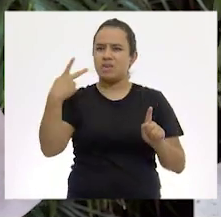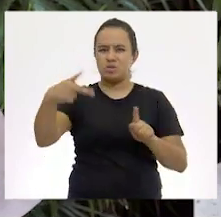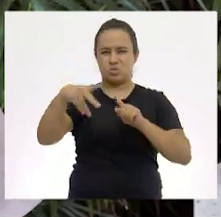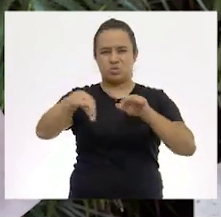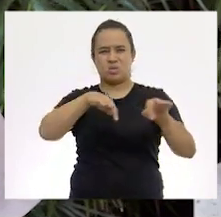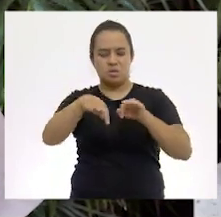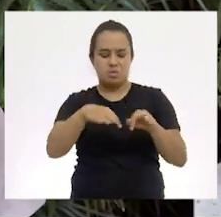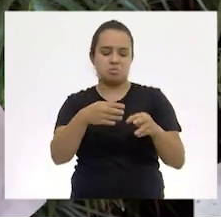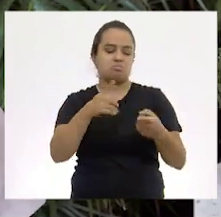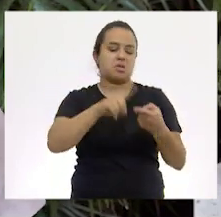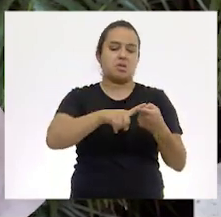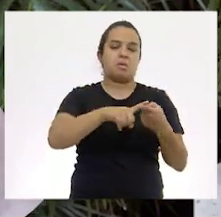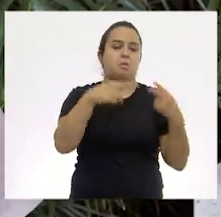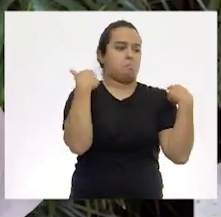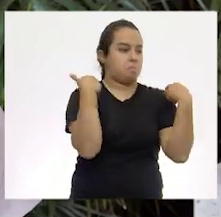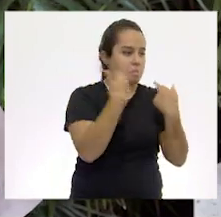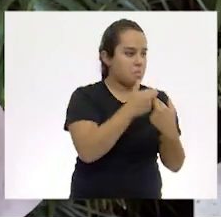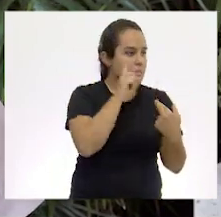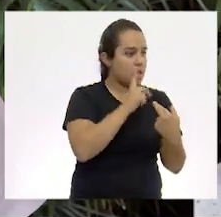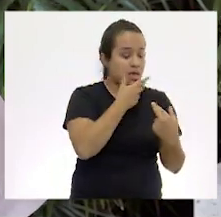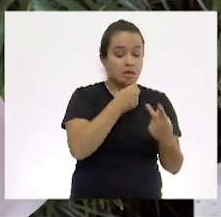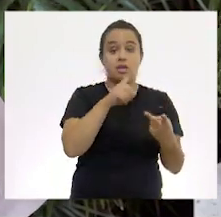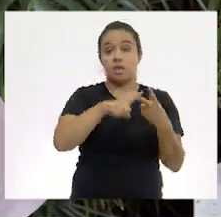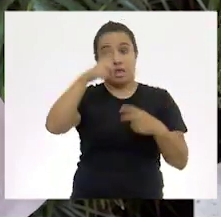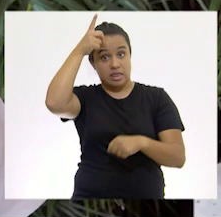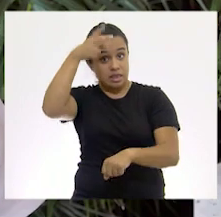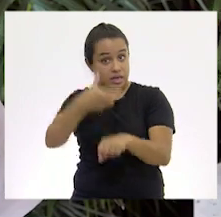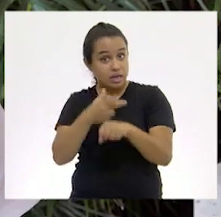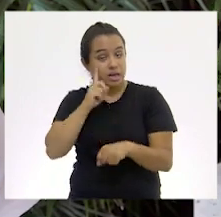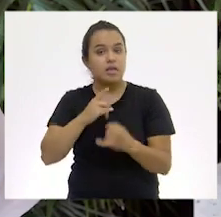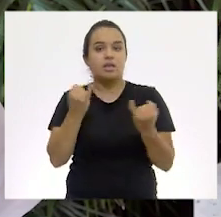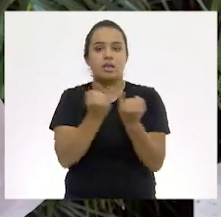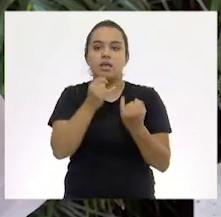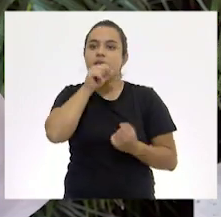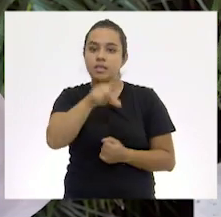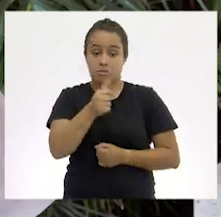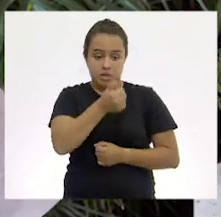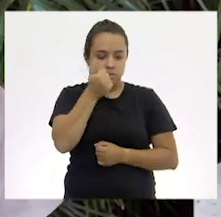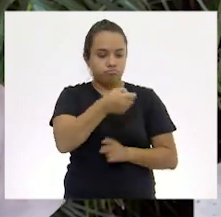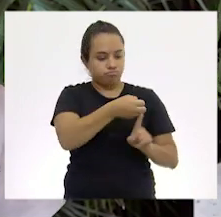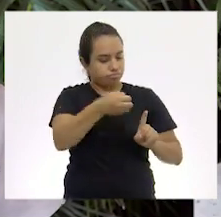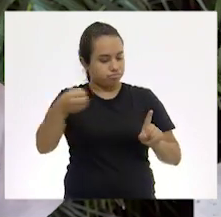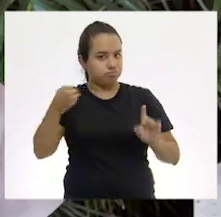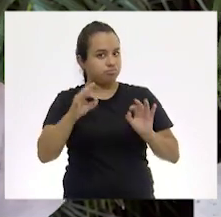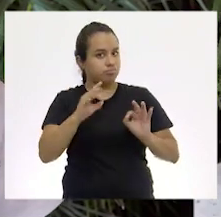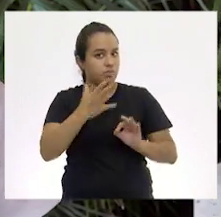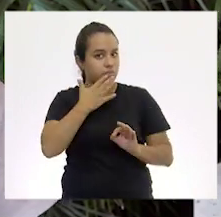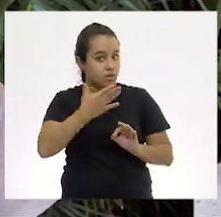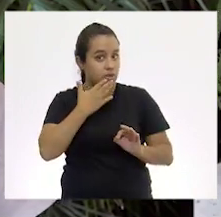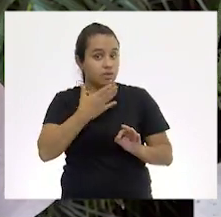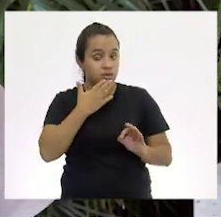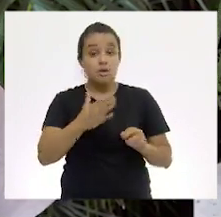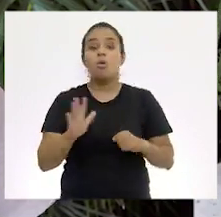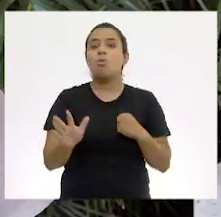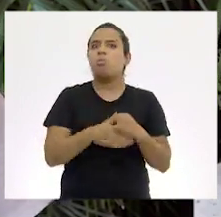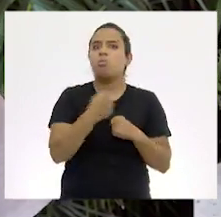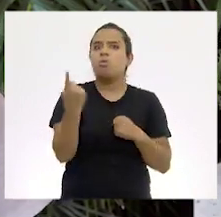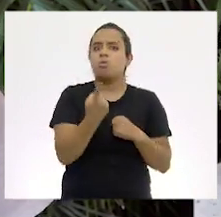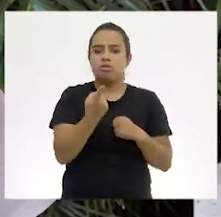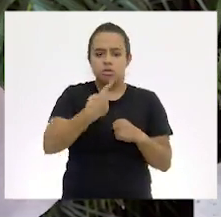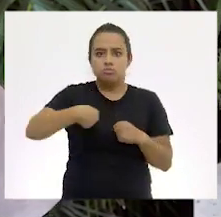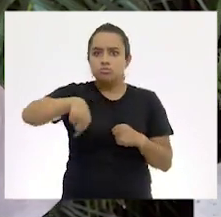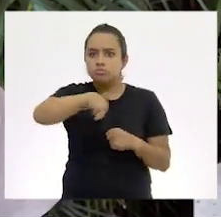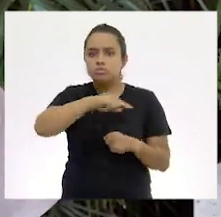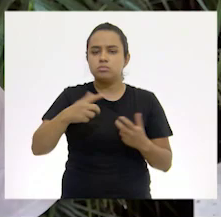de los maestros, de nuestra directora y pues de los alumnos, de los estudiantes. Ya que hemos